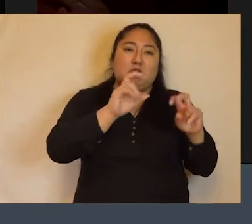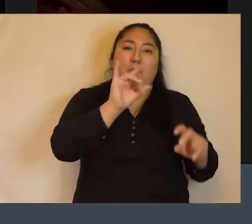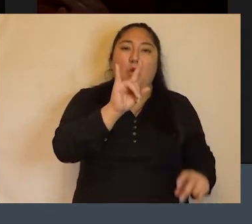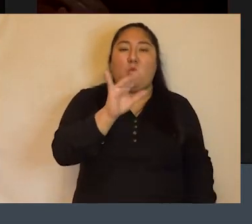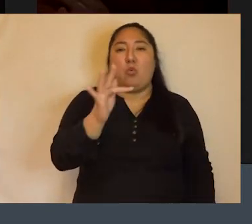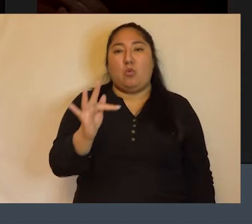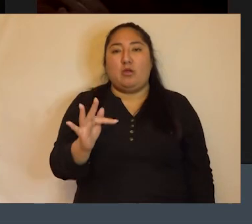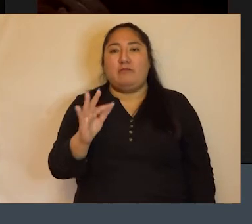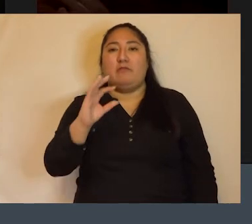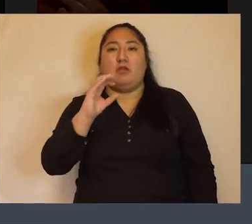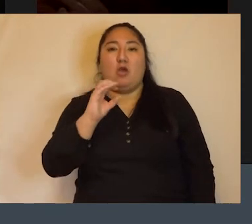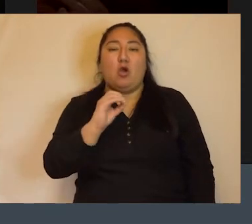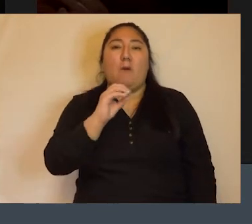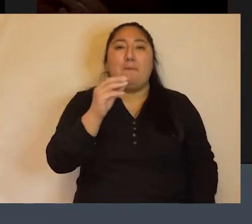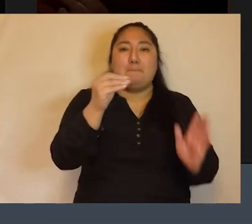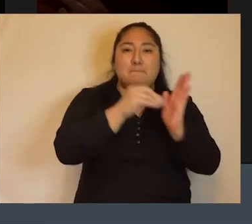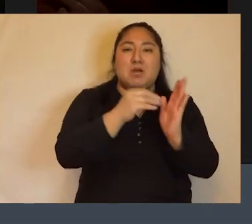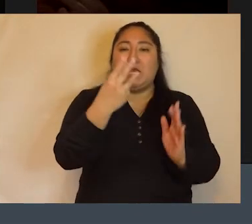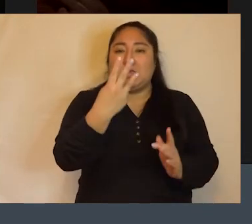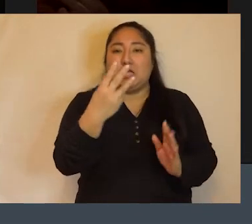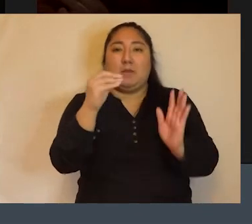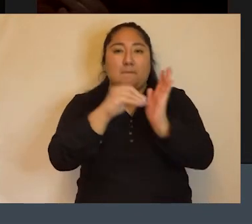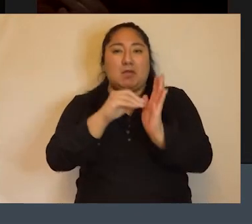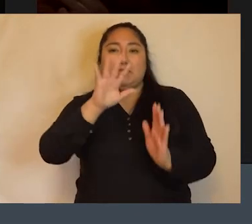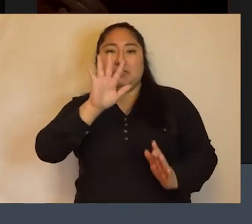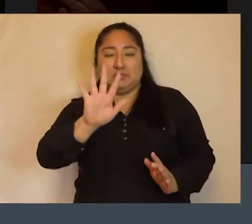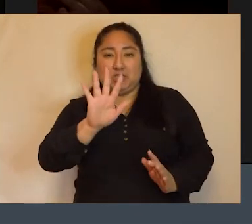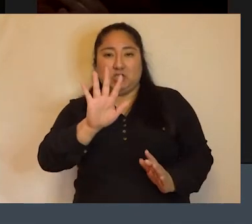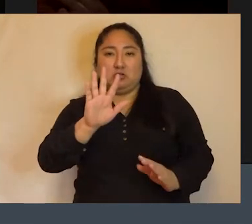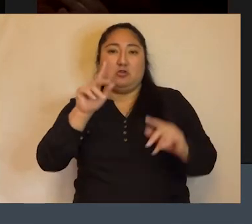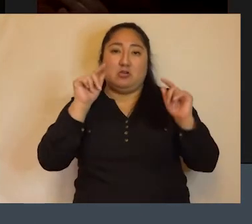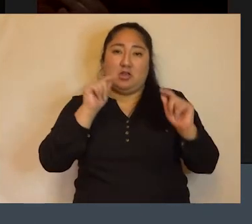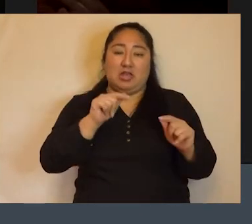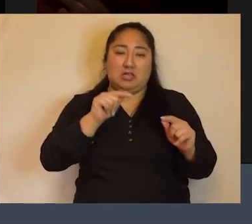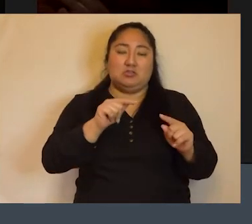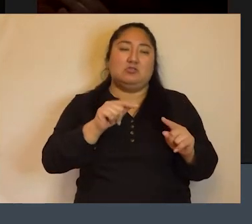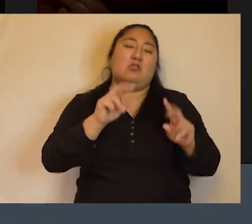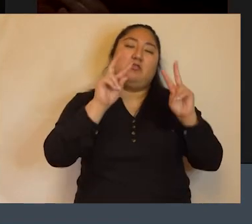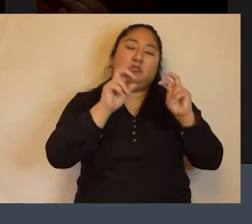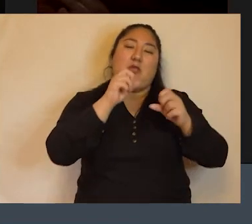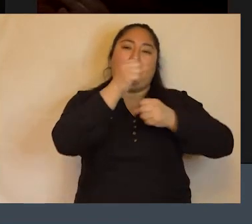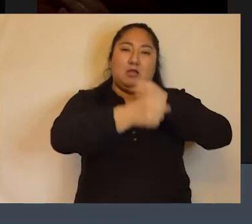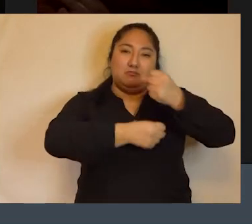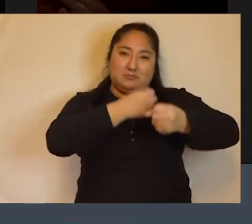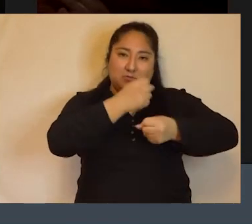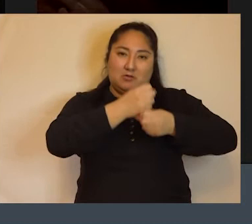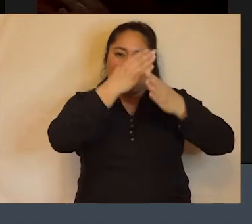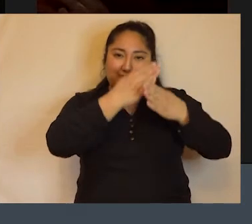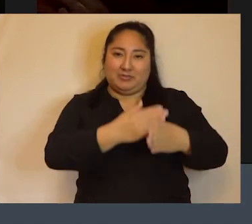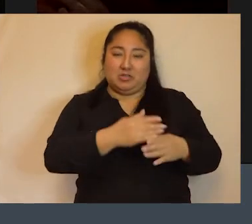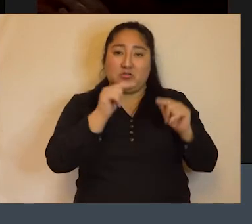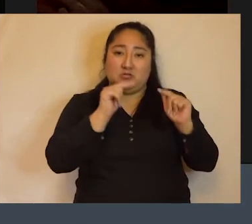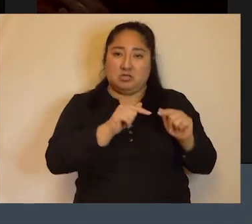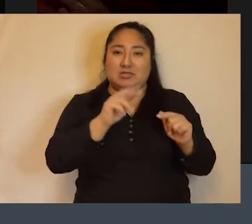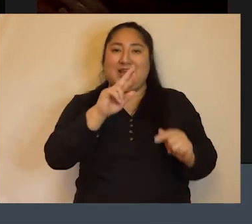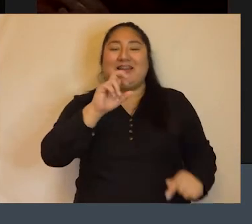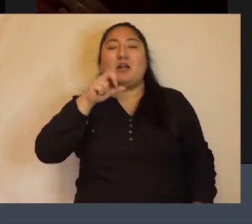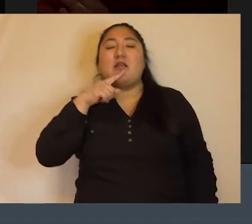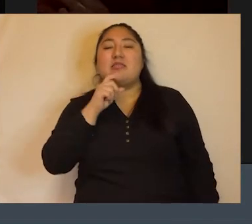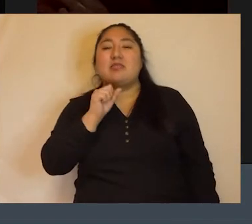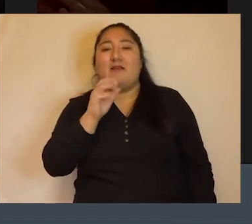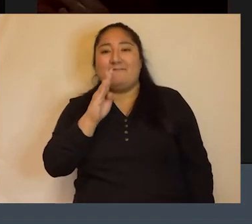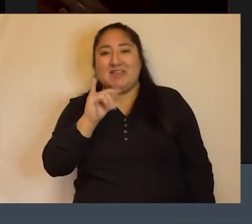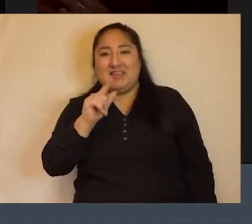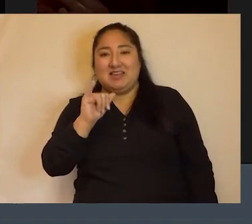UF, en el espectro de UF más 3, más 3 más 5. Eso es más o menos anual. ¿Sí? Esas